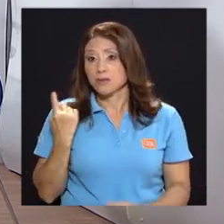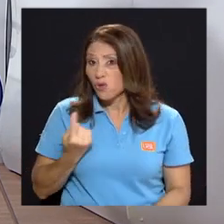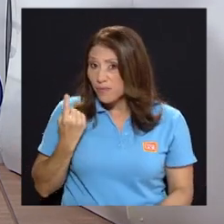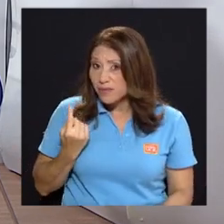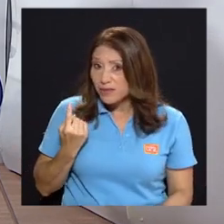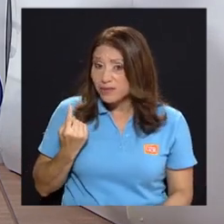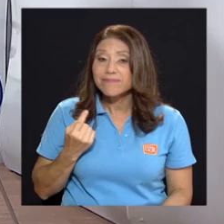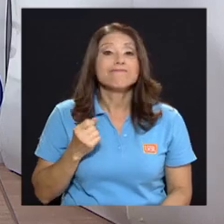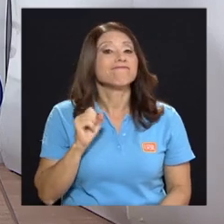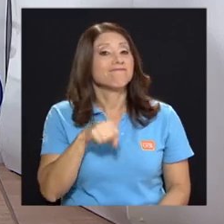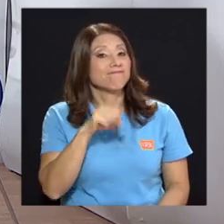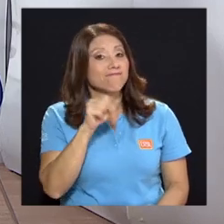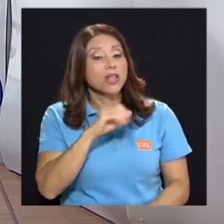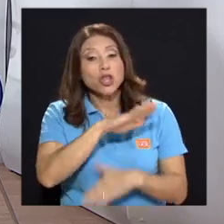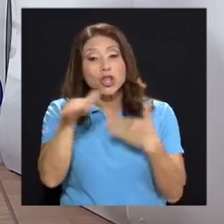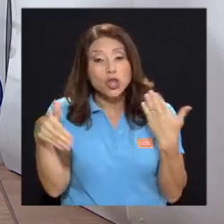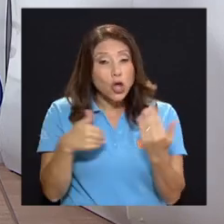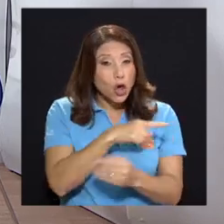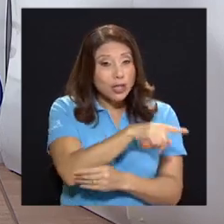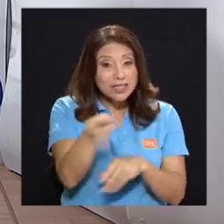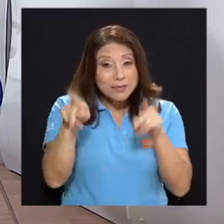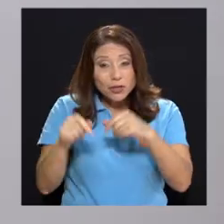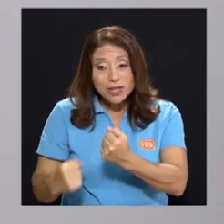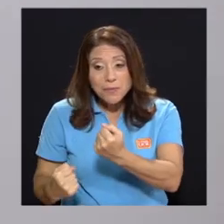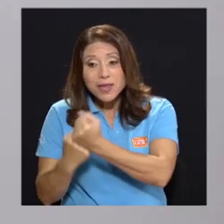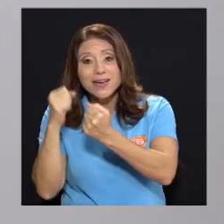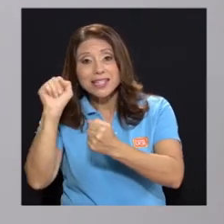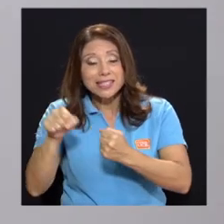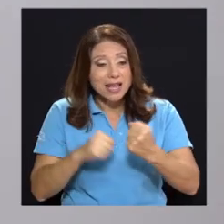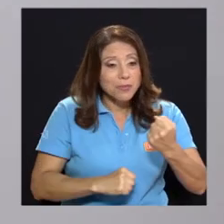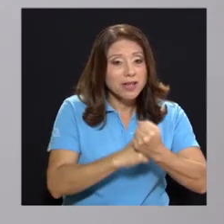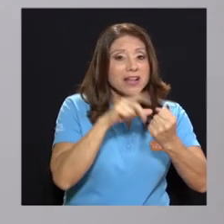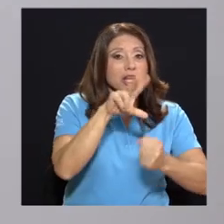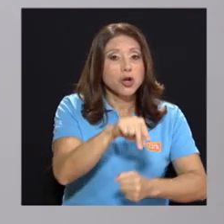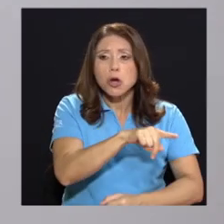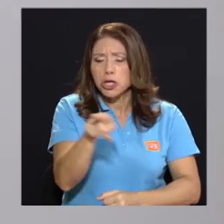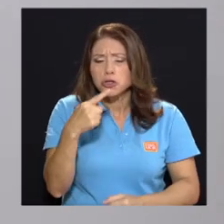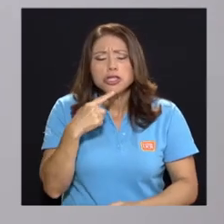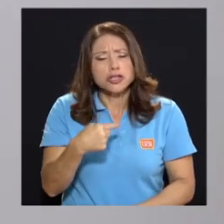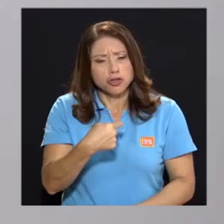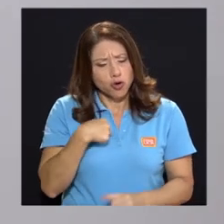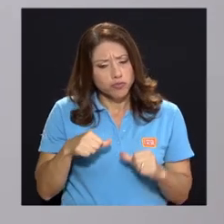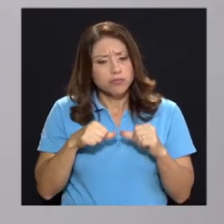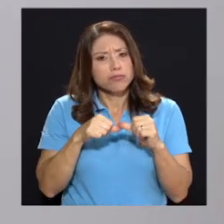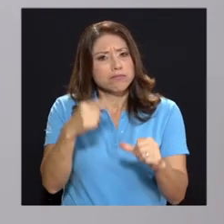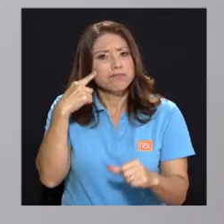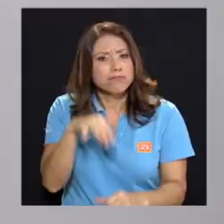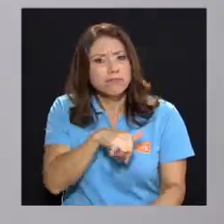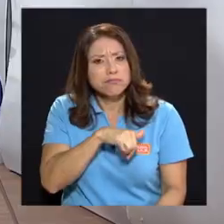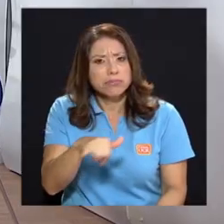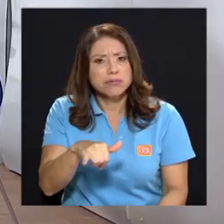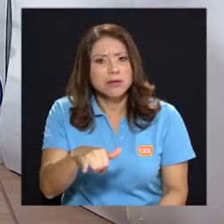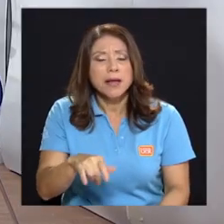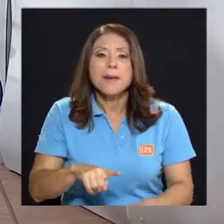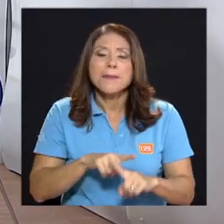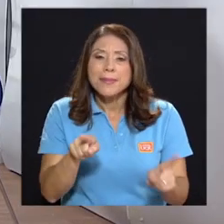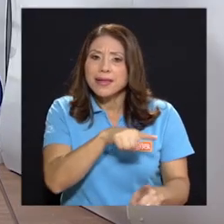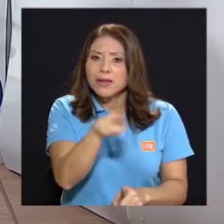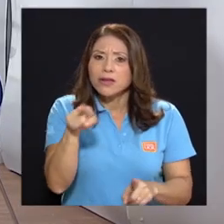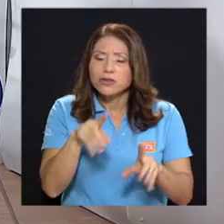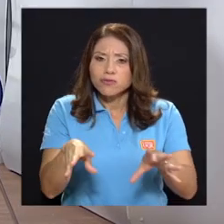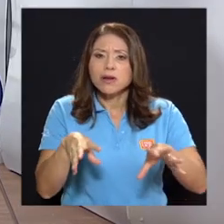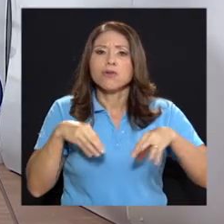la gente todos dicen mire yo sostengo lo que dije este básicamente sin embargo reconocen